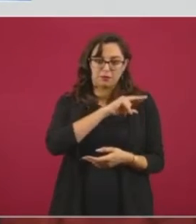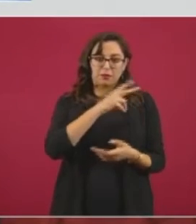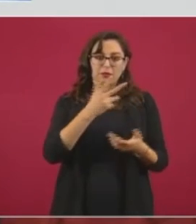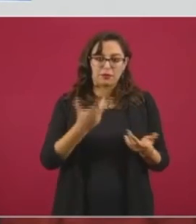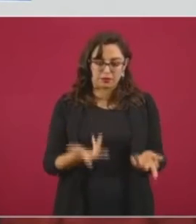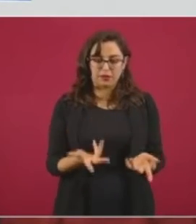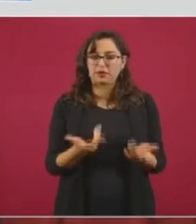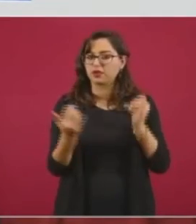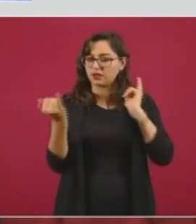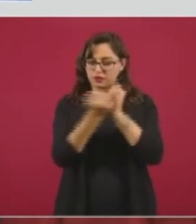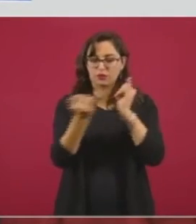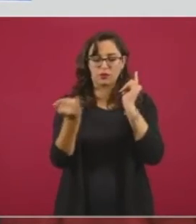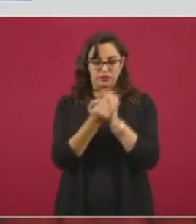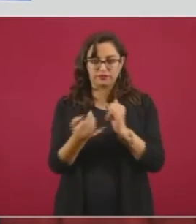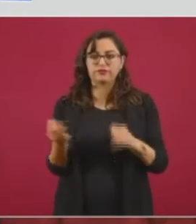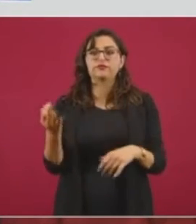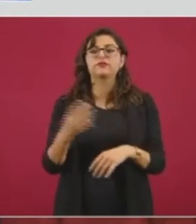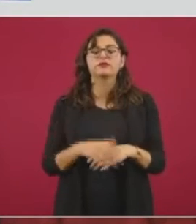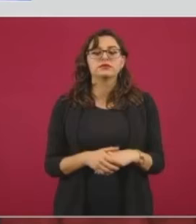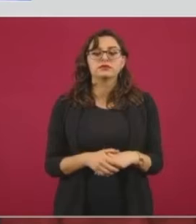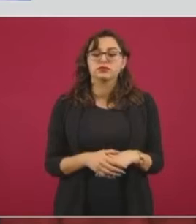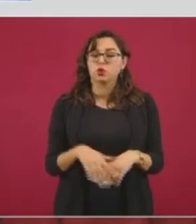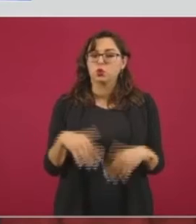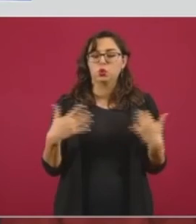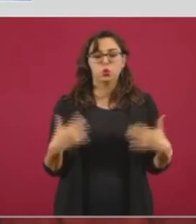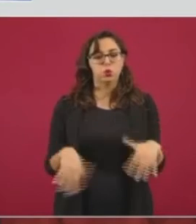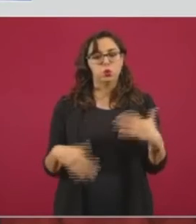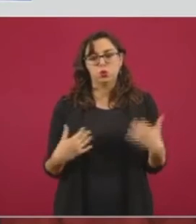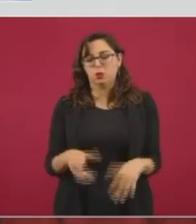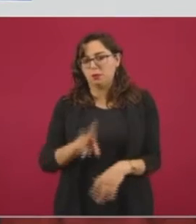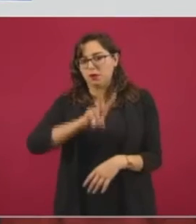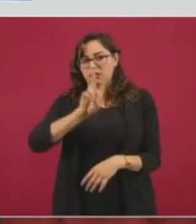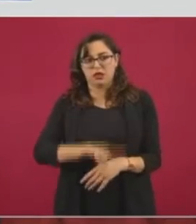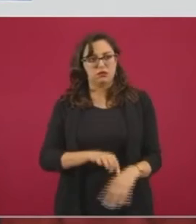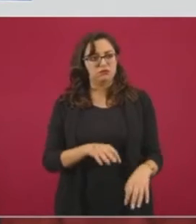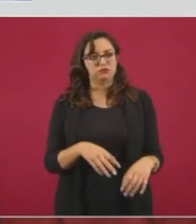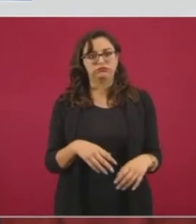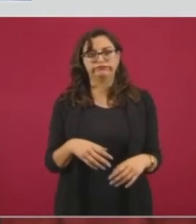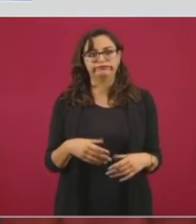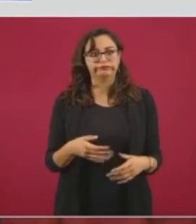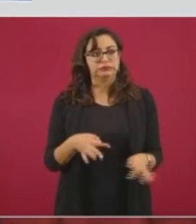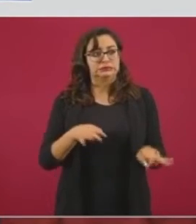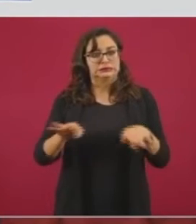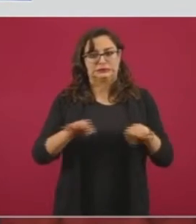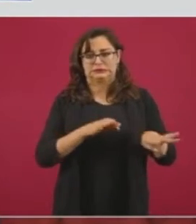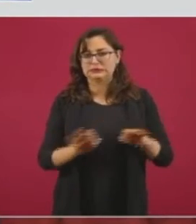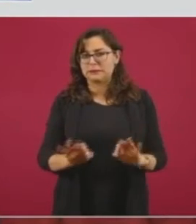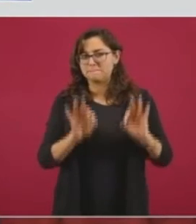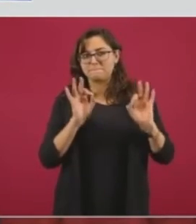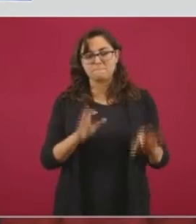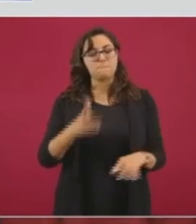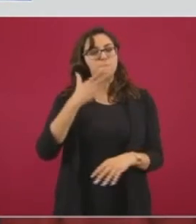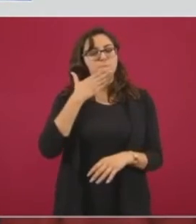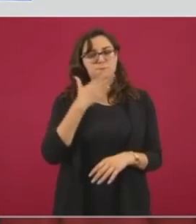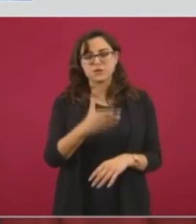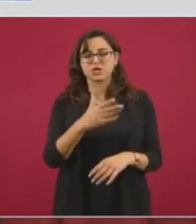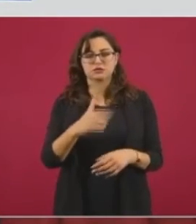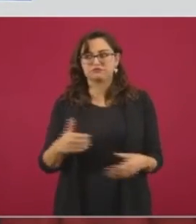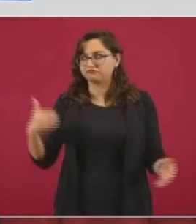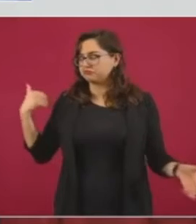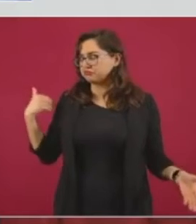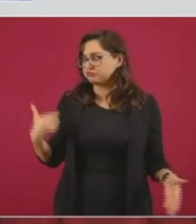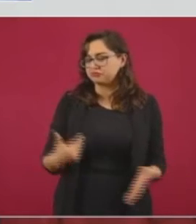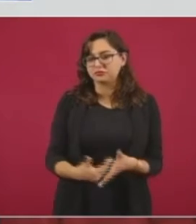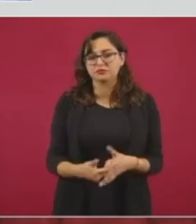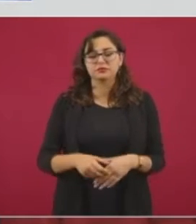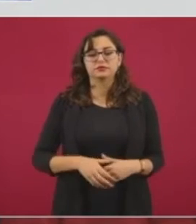de nivel privado y que también han sido de extraordinaria utilidad el gran trabajo que han hecho en esta